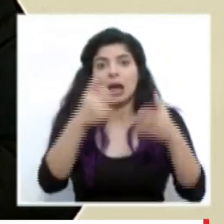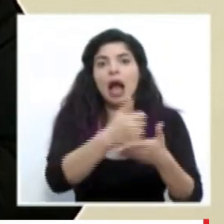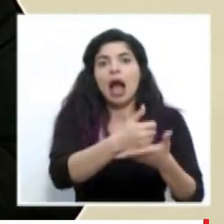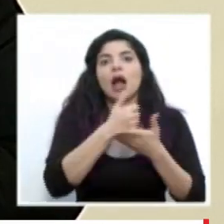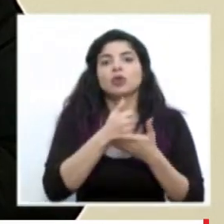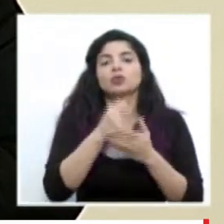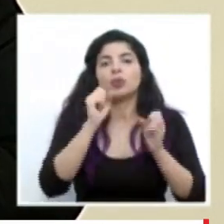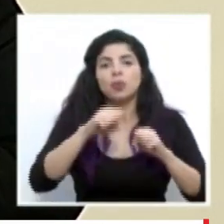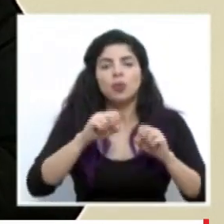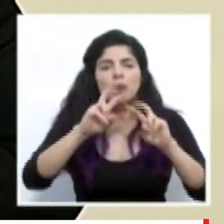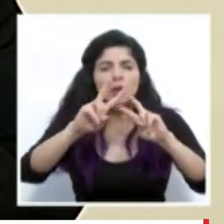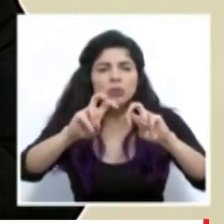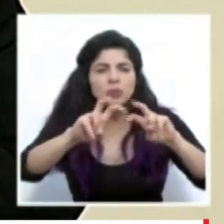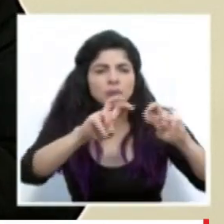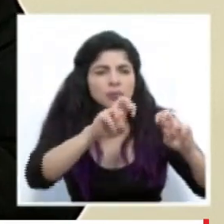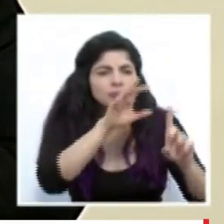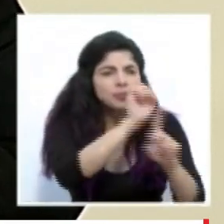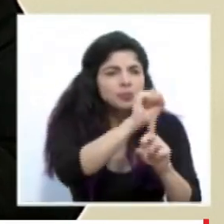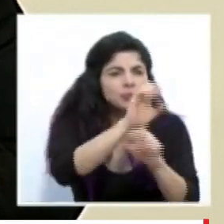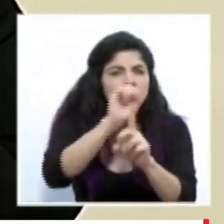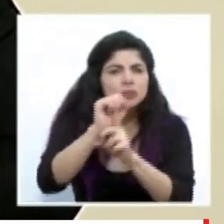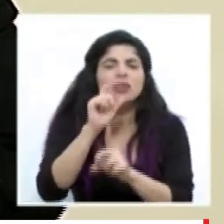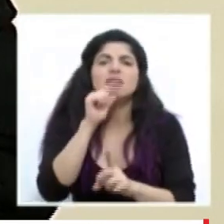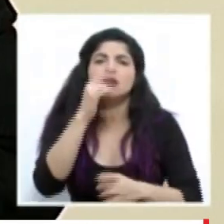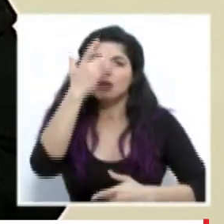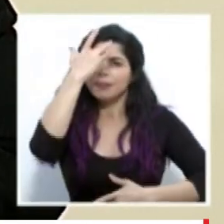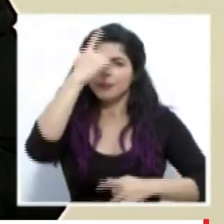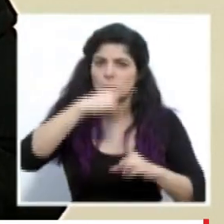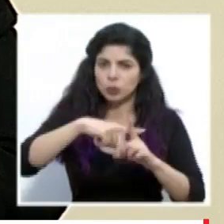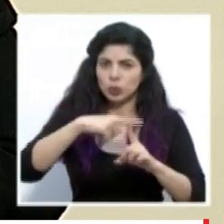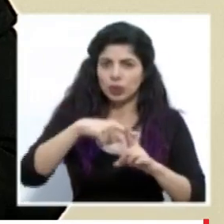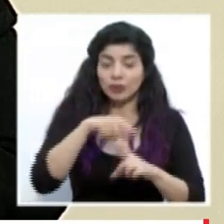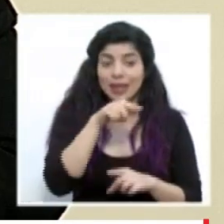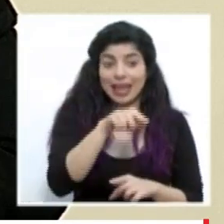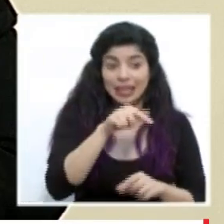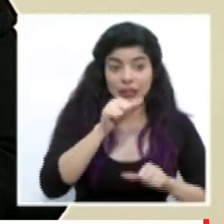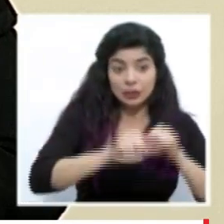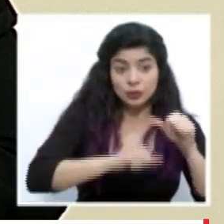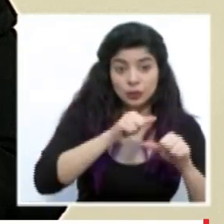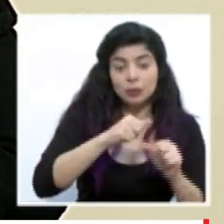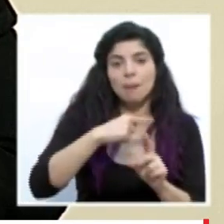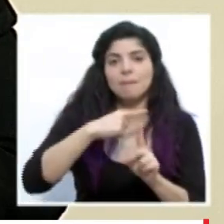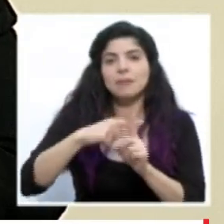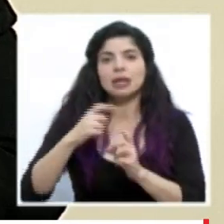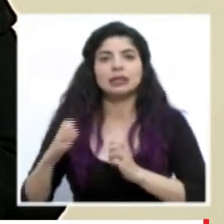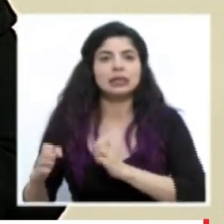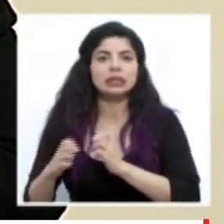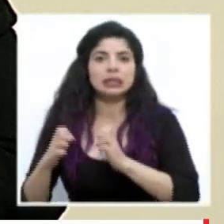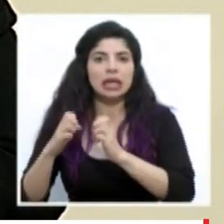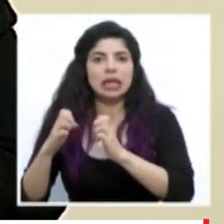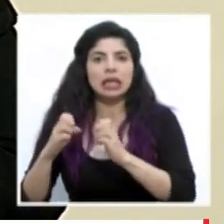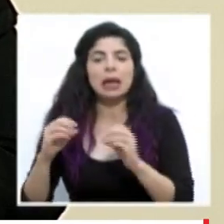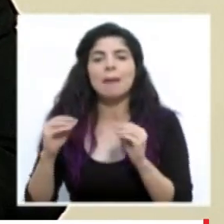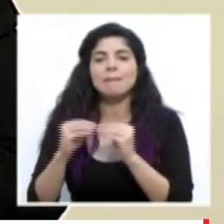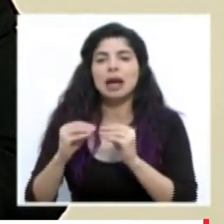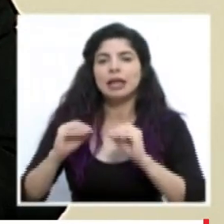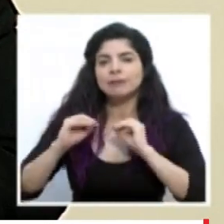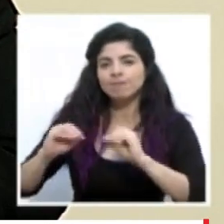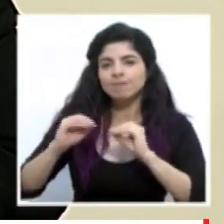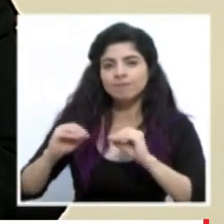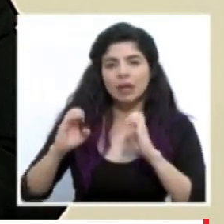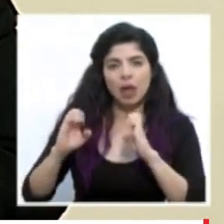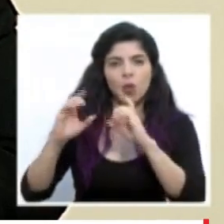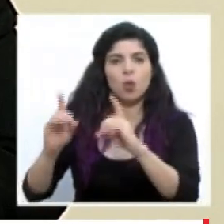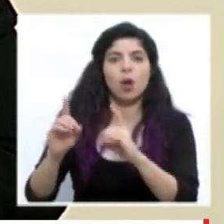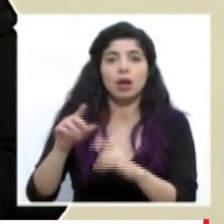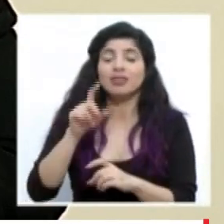la trazabilidad de las personas, de los pacientes positivos, y esto va a ir de la mano de una estrategia de fortalecimiento de la educación. Tenemos